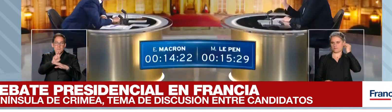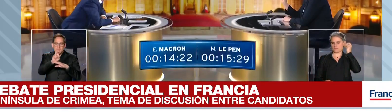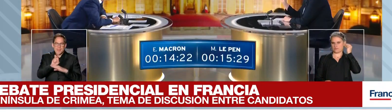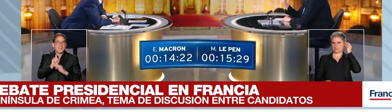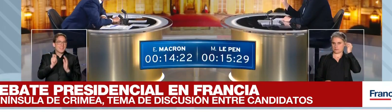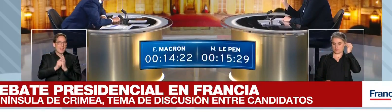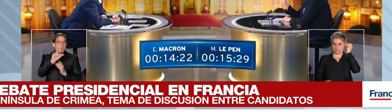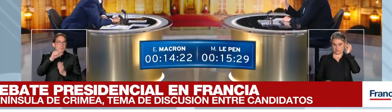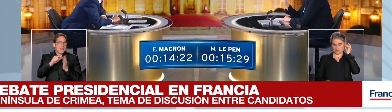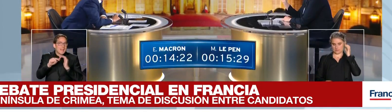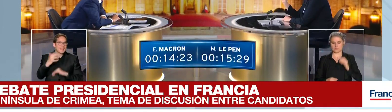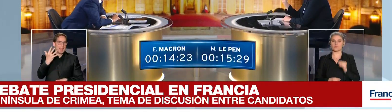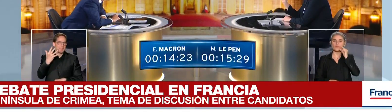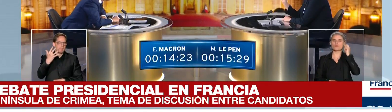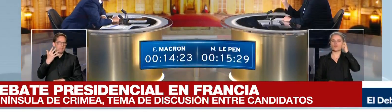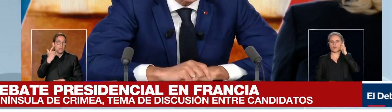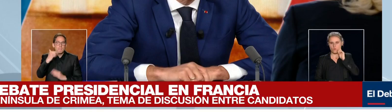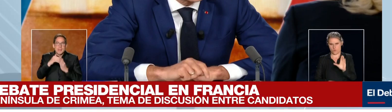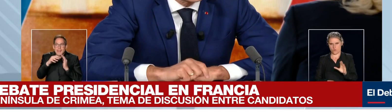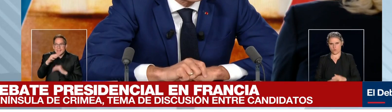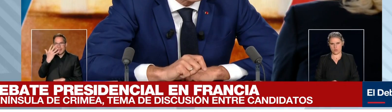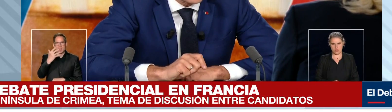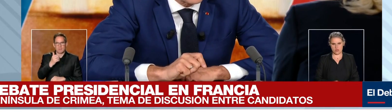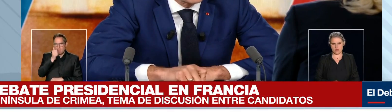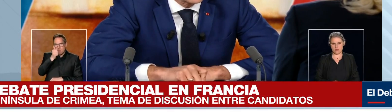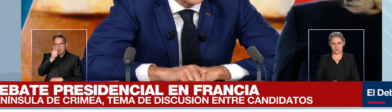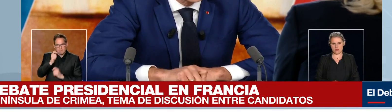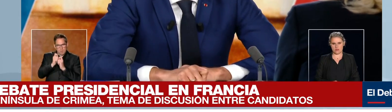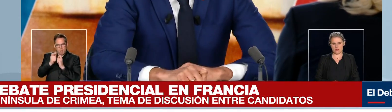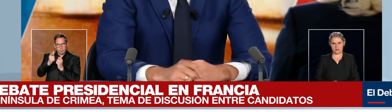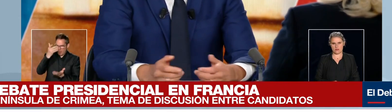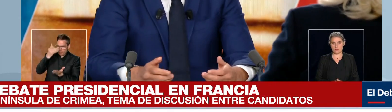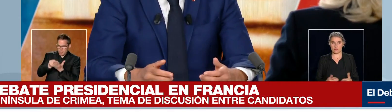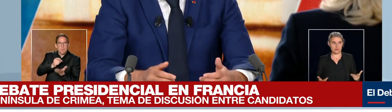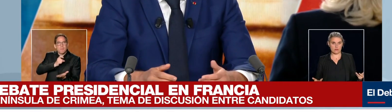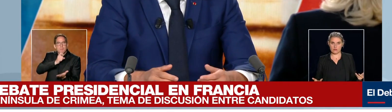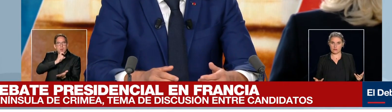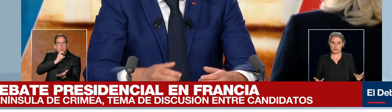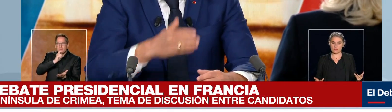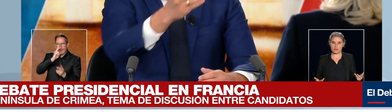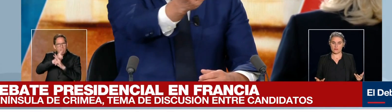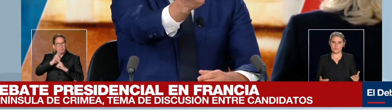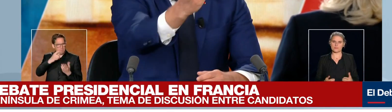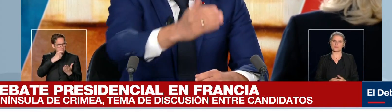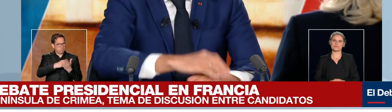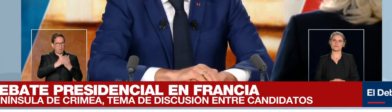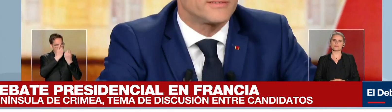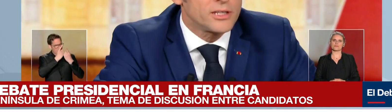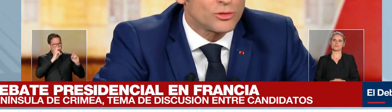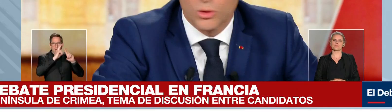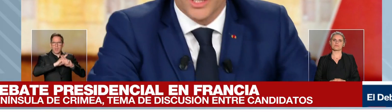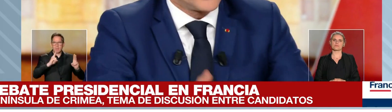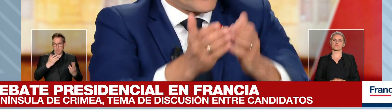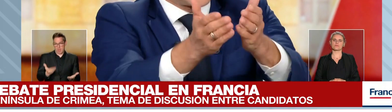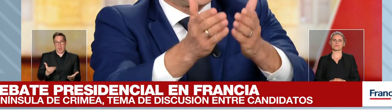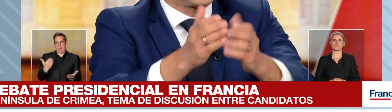quisiera decirle algo. Préstamo en 2015. Señor Macron, lo tomó en 2015 y todavía no lo ha pagado. trató en 2015 y todavía esto no se lo trata ha un banco de la democracia.